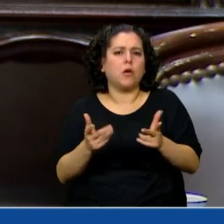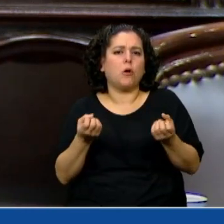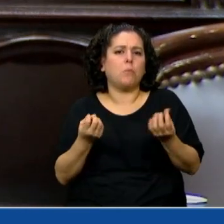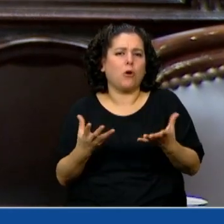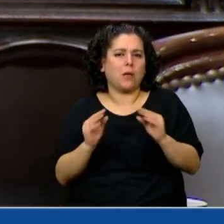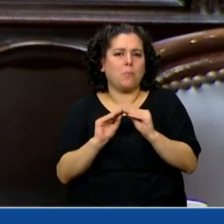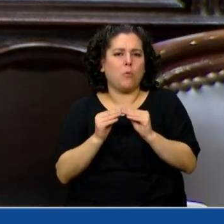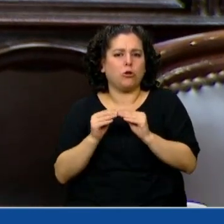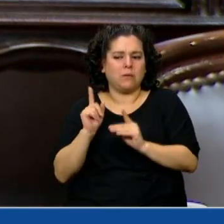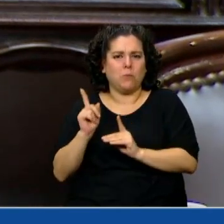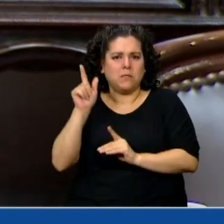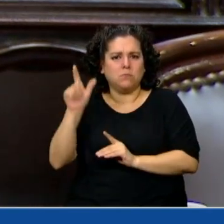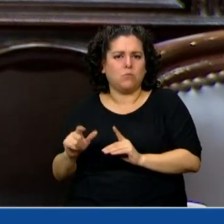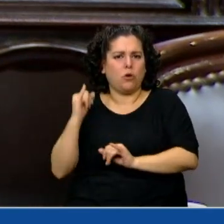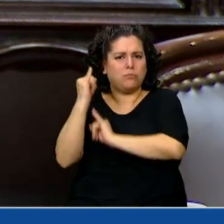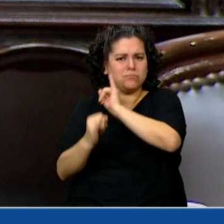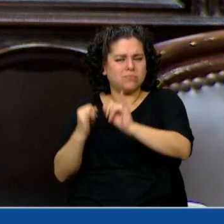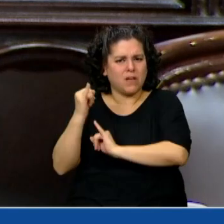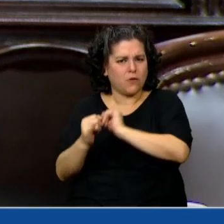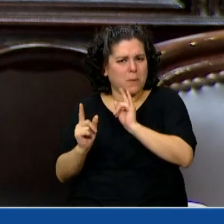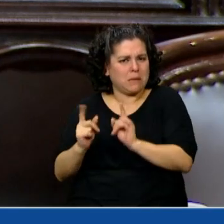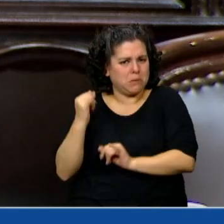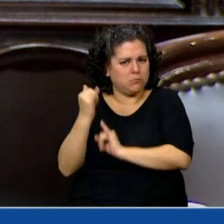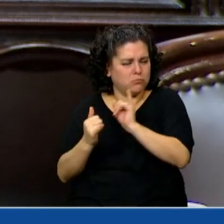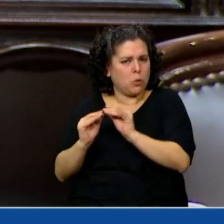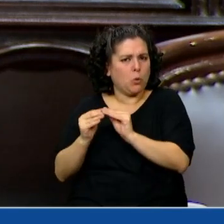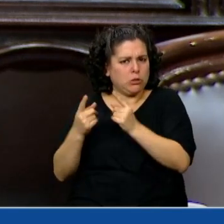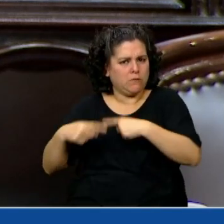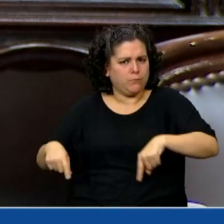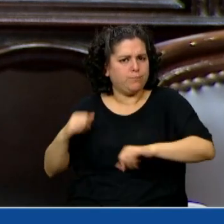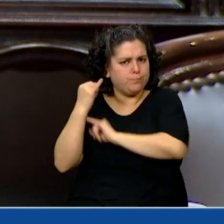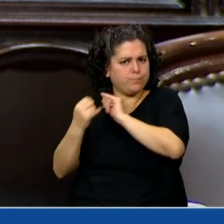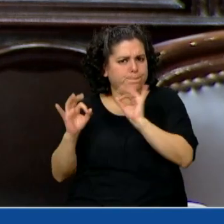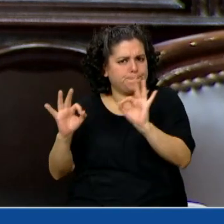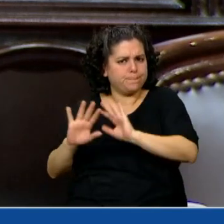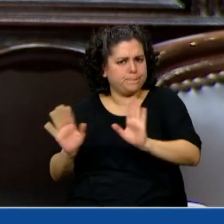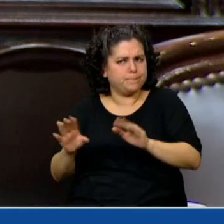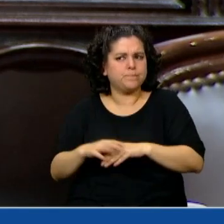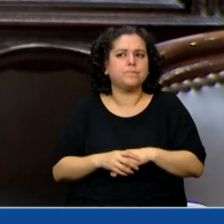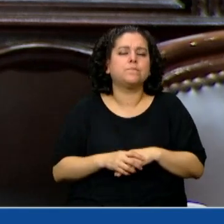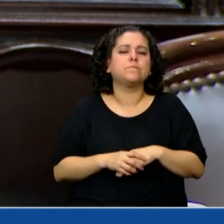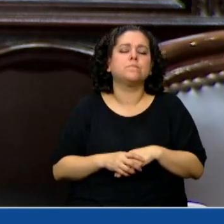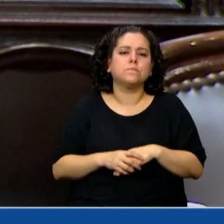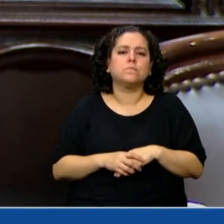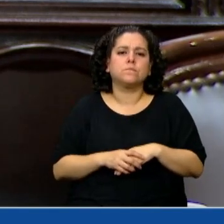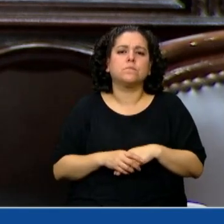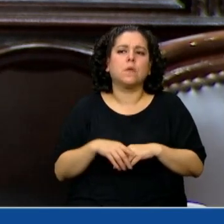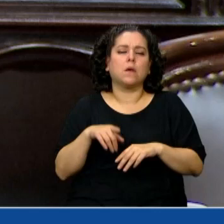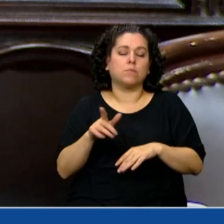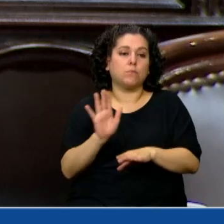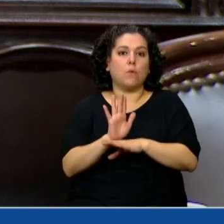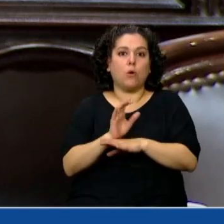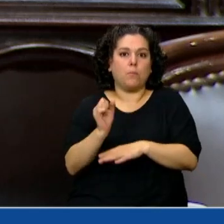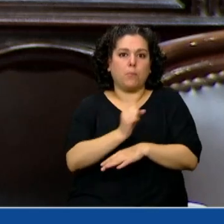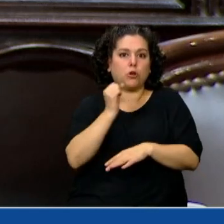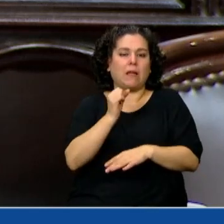los motivos que dio el miembro informante, básicamente una función importante que